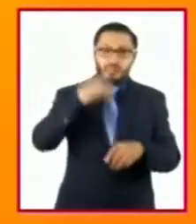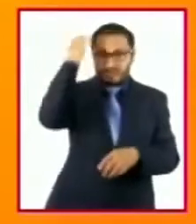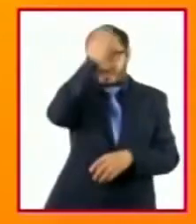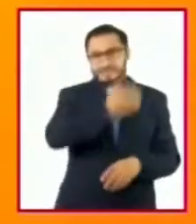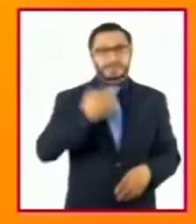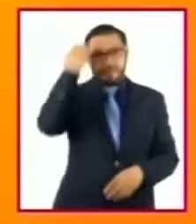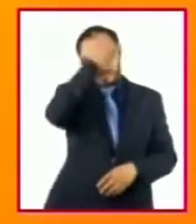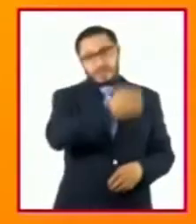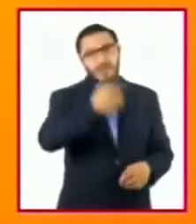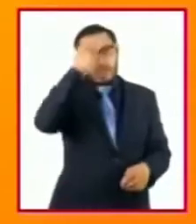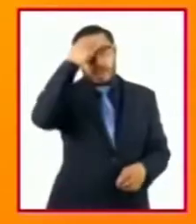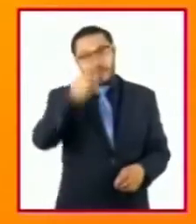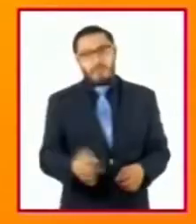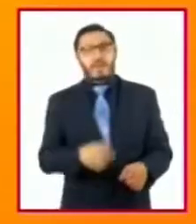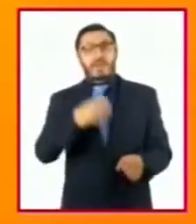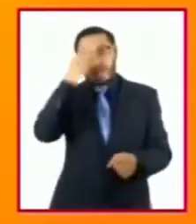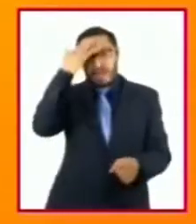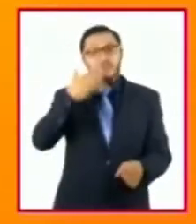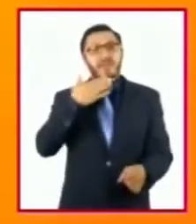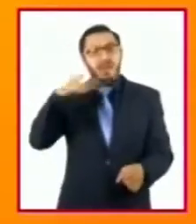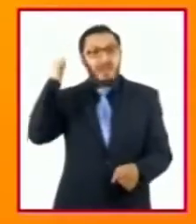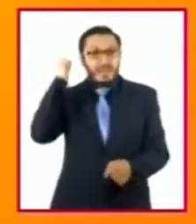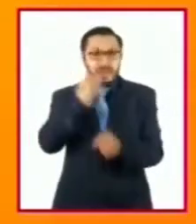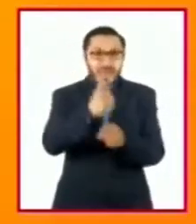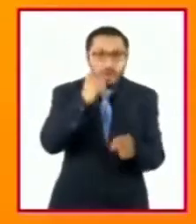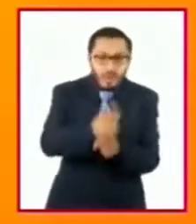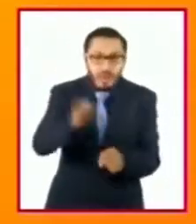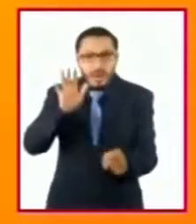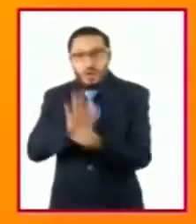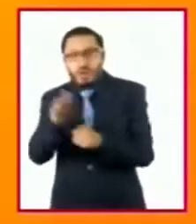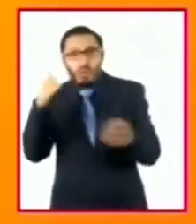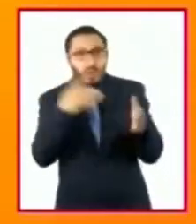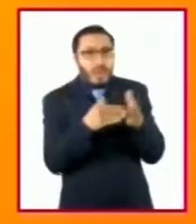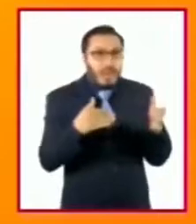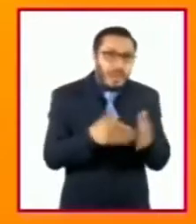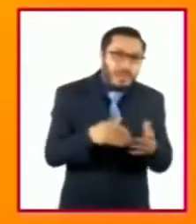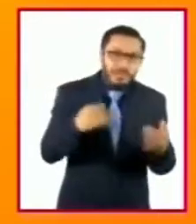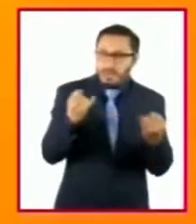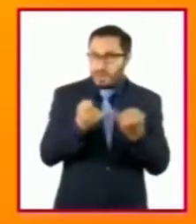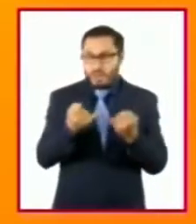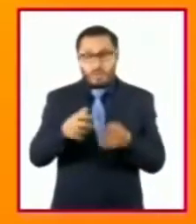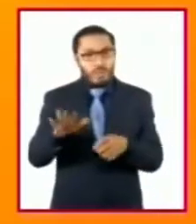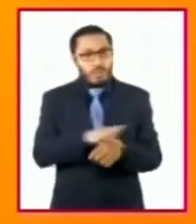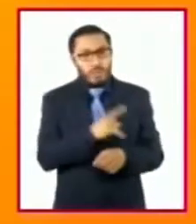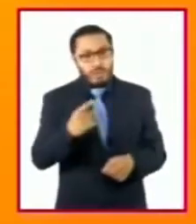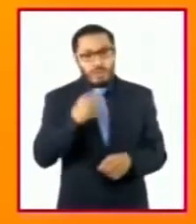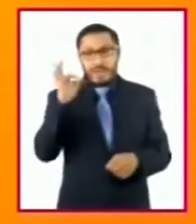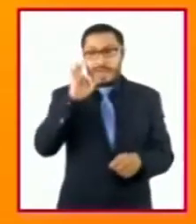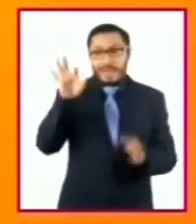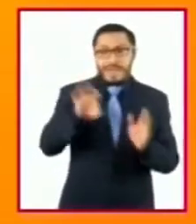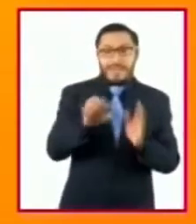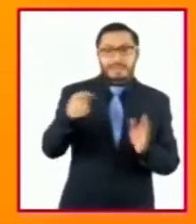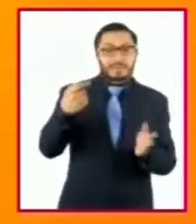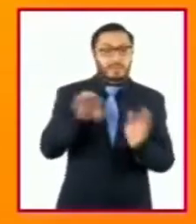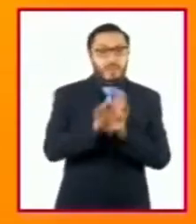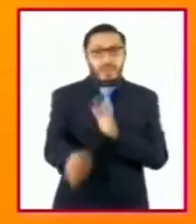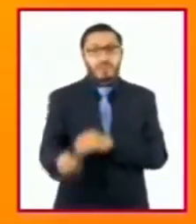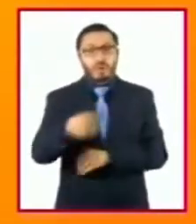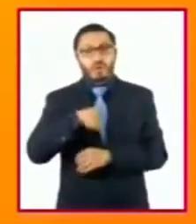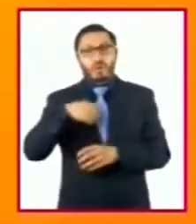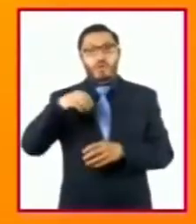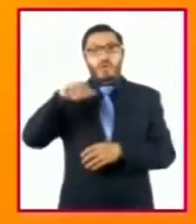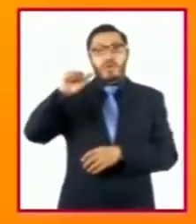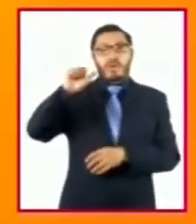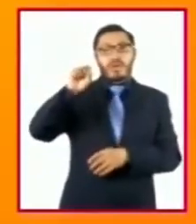las capacidades y cuáles son las limitaciones, porque puede ser que a lo mejor yo quiero ser astronauta, pero no